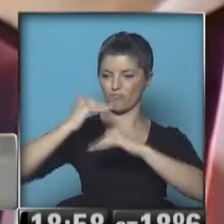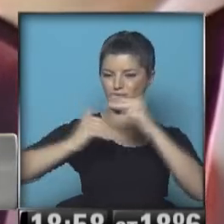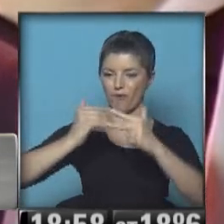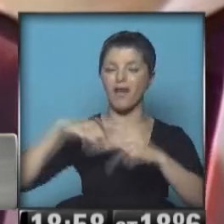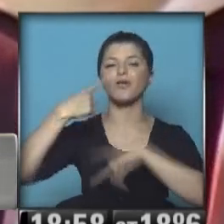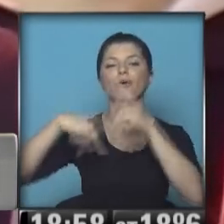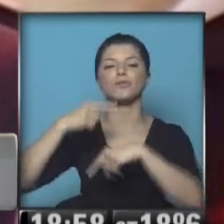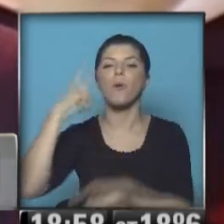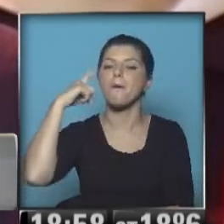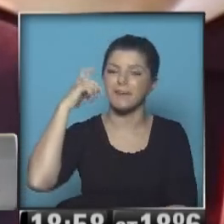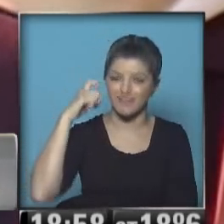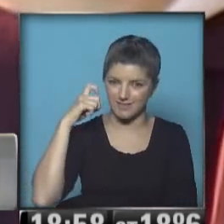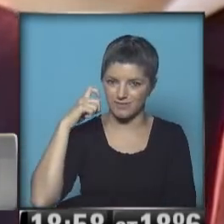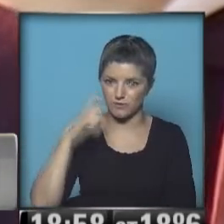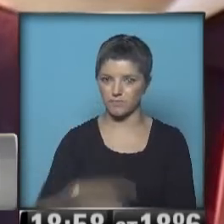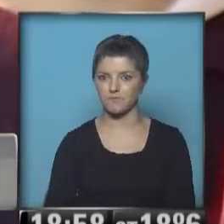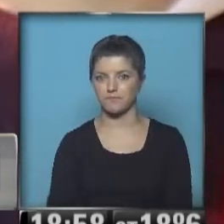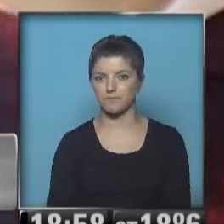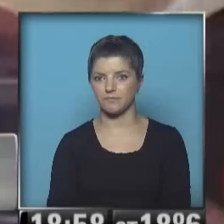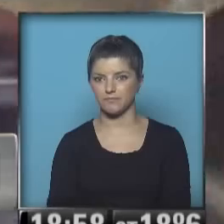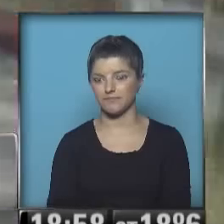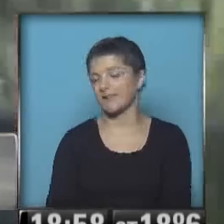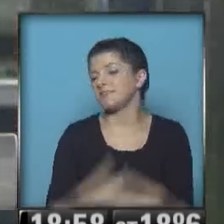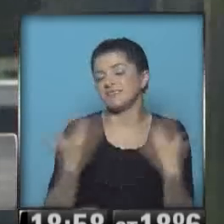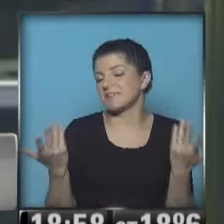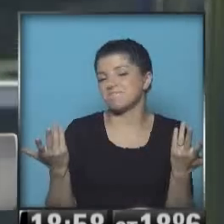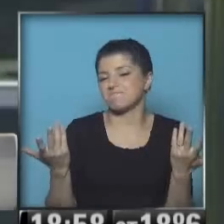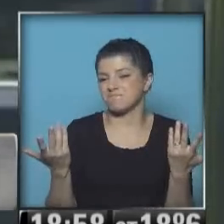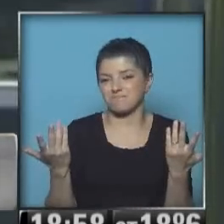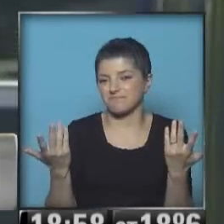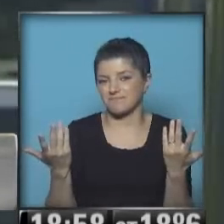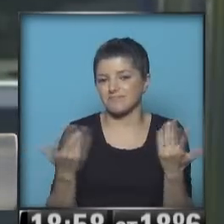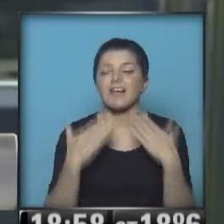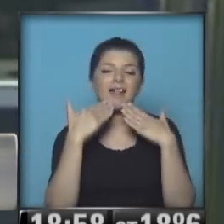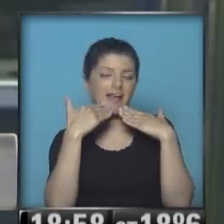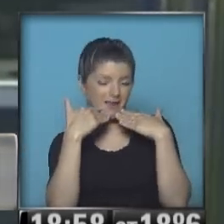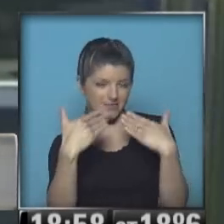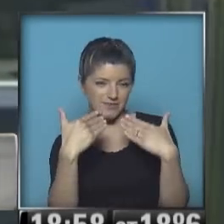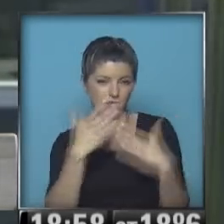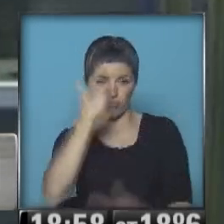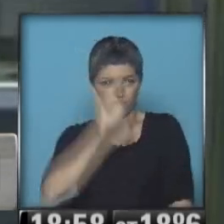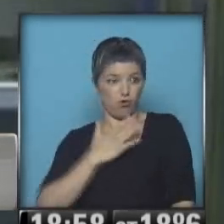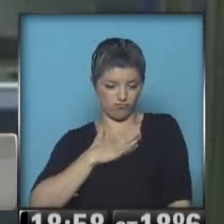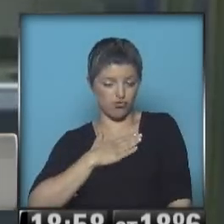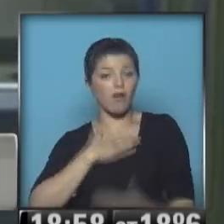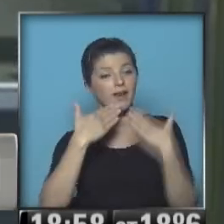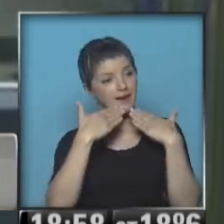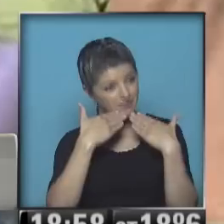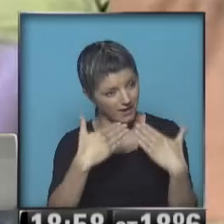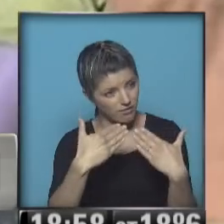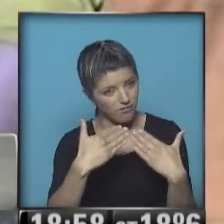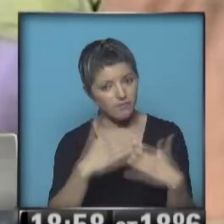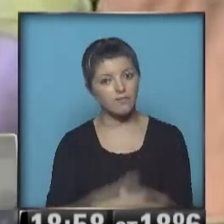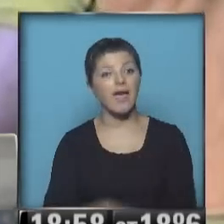continuar aprendiendo. Así que el agradecimiento personal, particularmente,